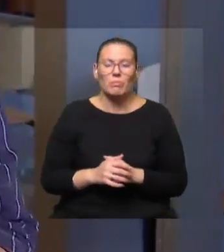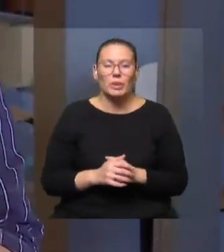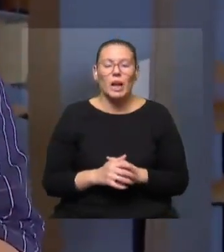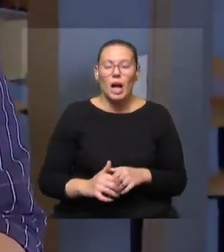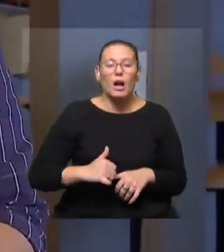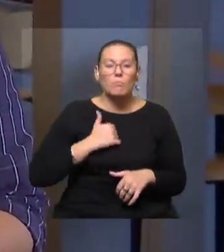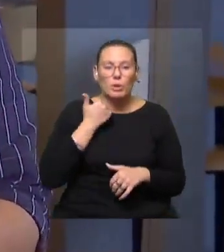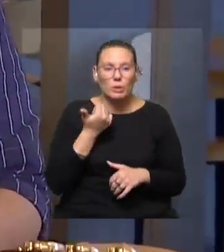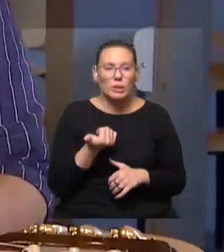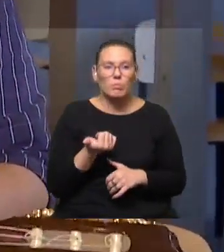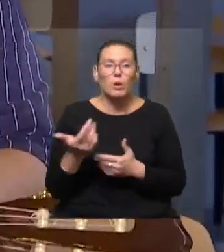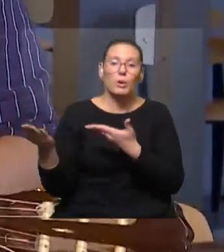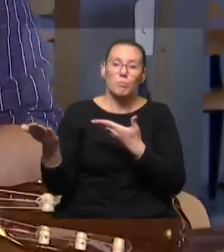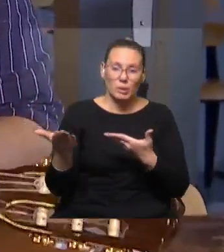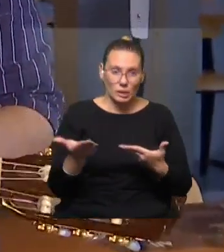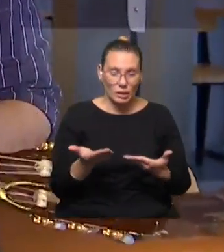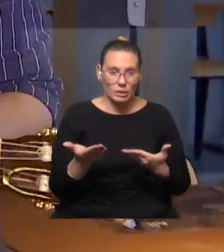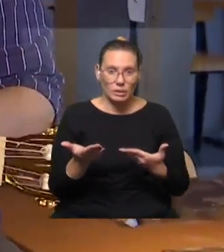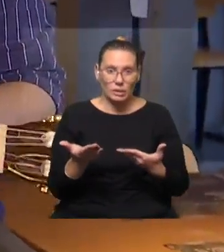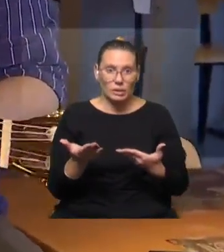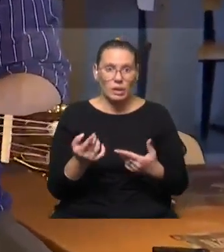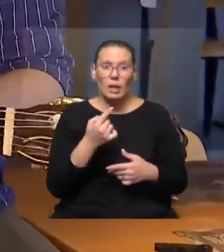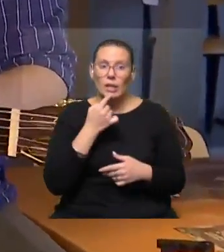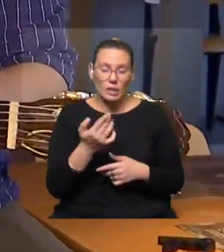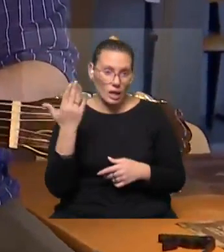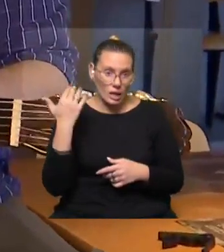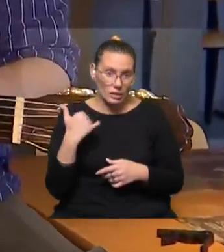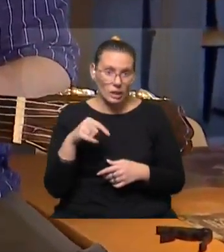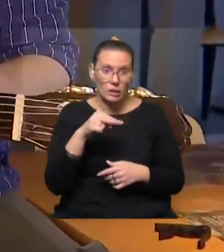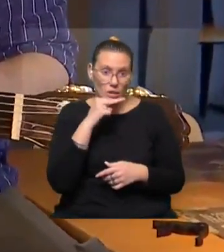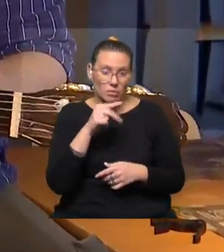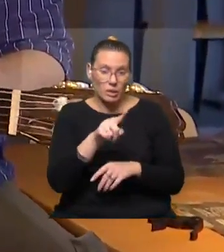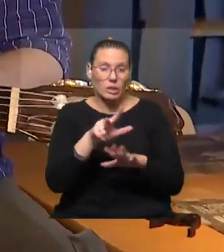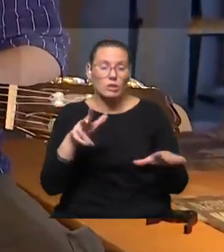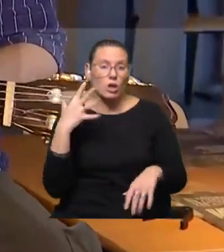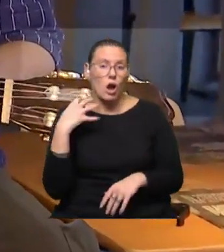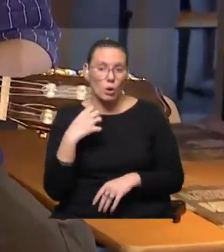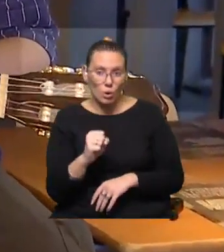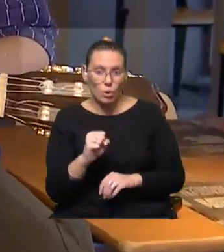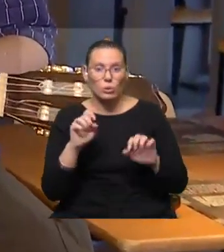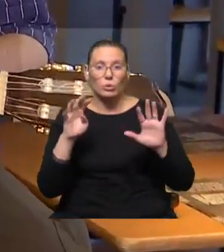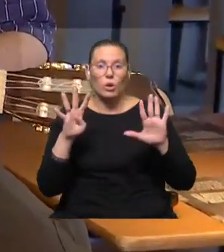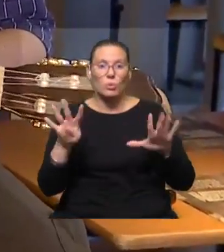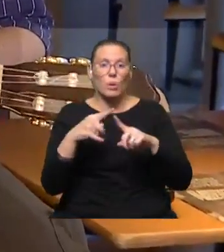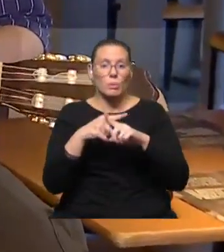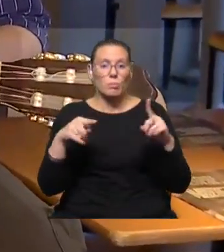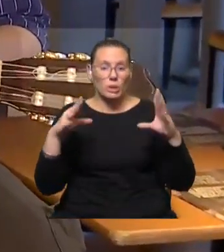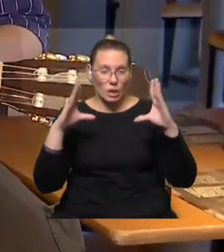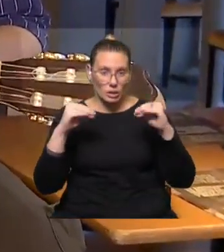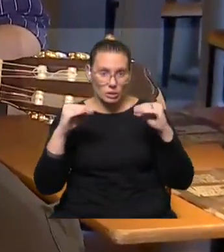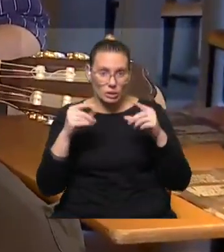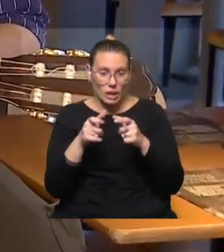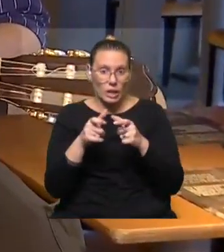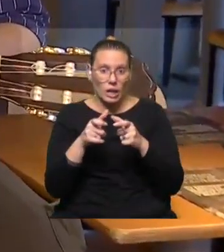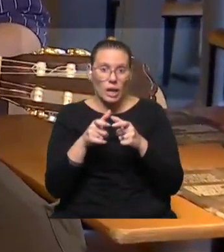aprovechamos para hacer la invitación que como les dije antes Es este viernes 18 de agosto 21:30 horas las entradas